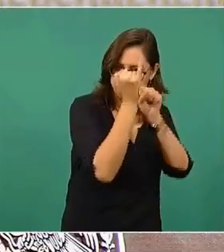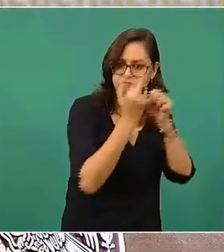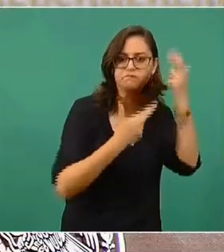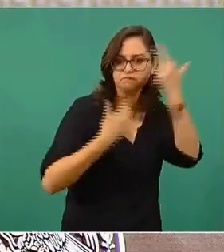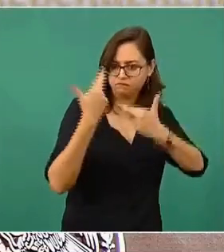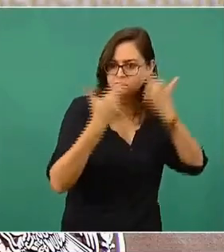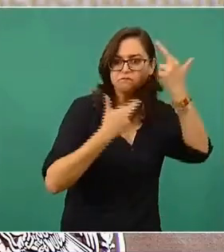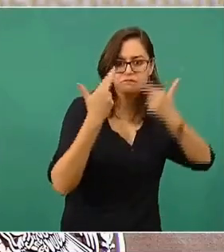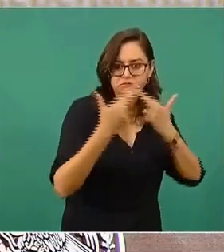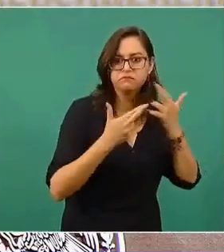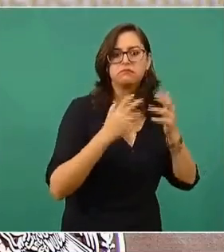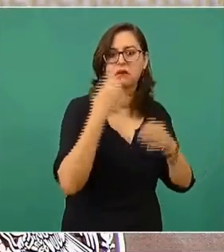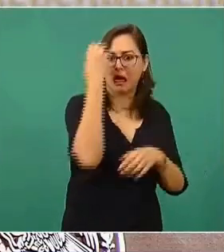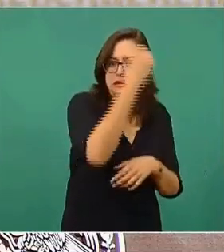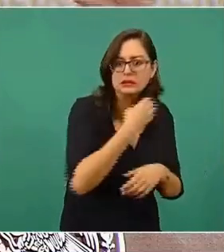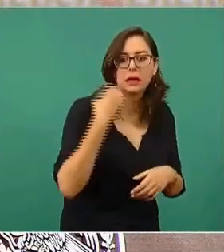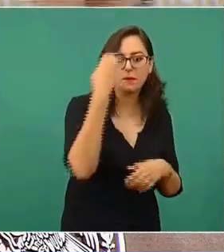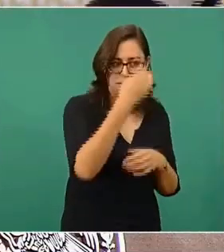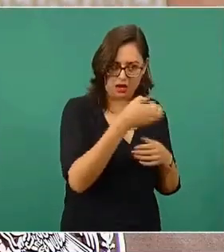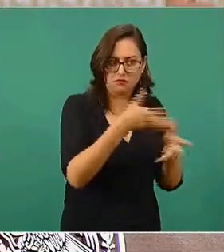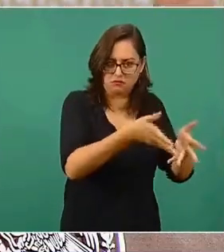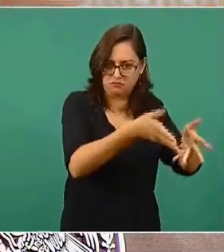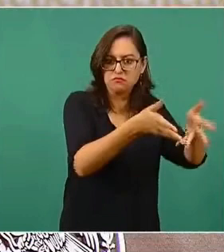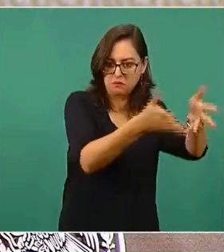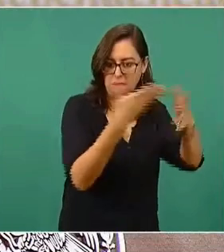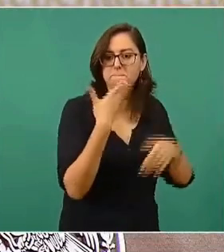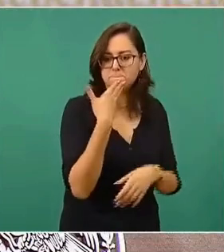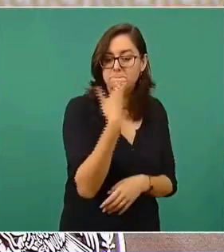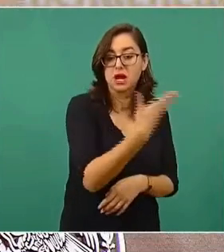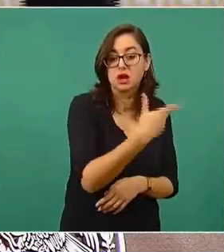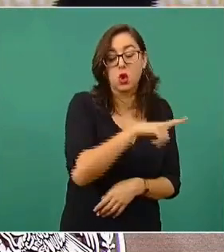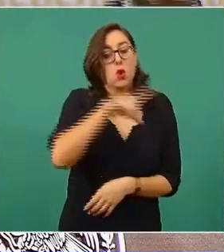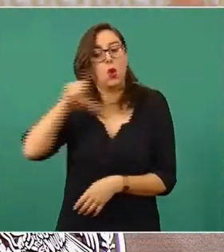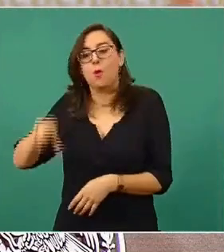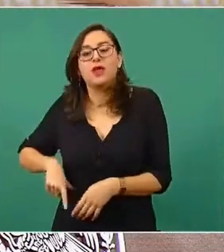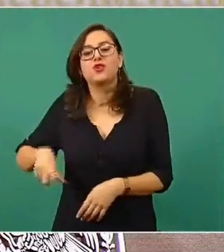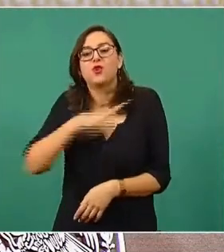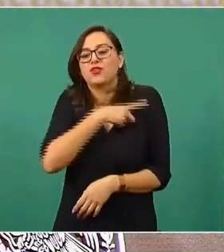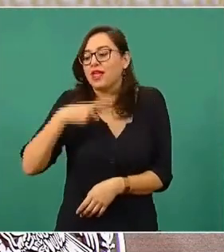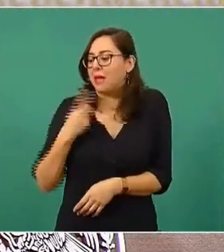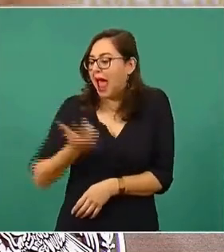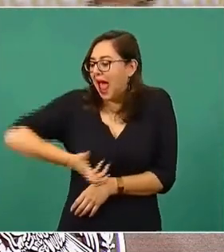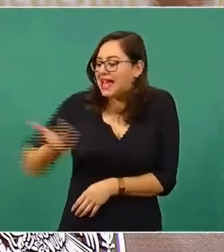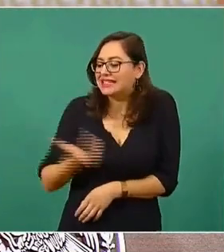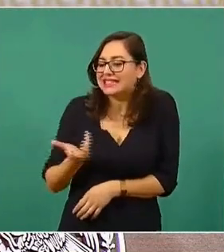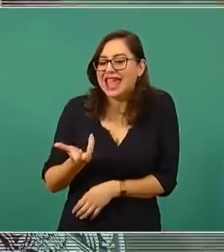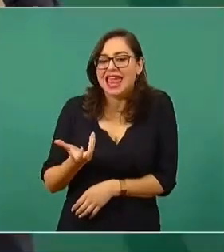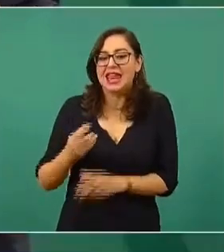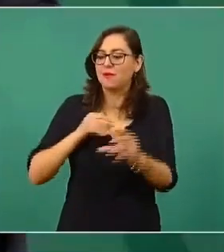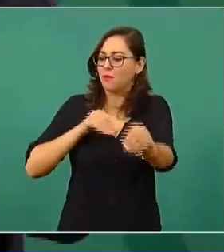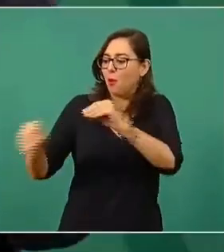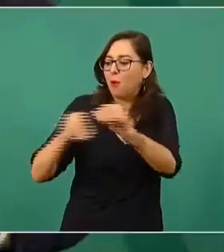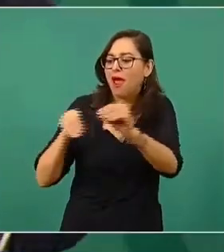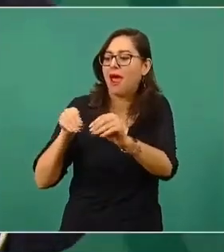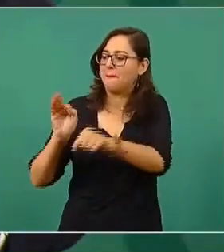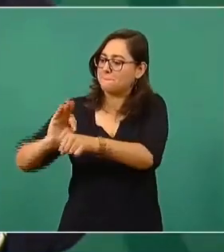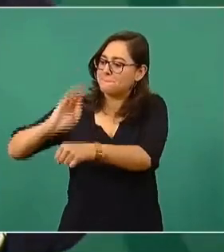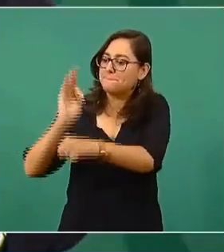trabajo. El gobierno tiene que llevar a cabo acciones en beneficio del pueblo.